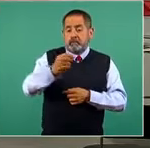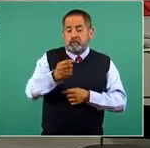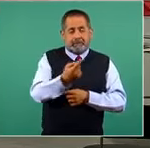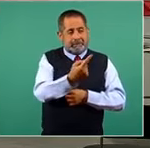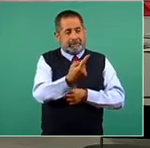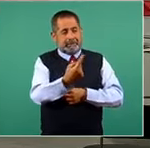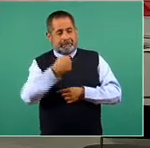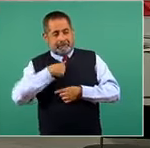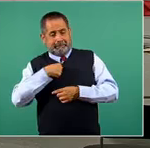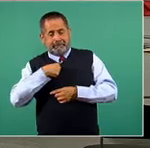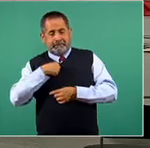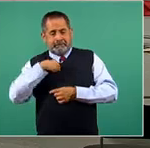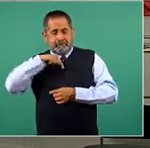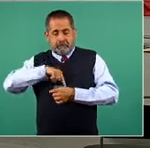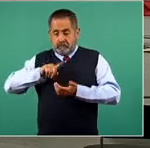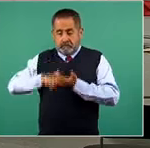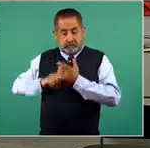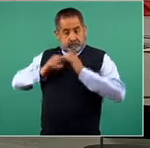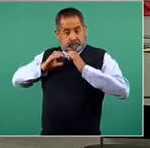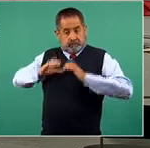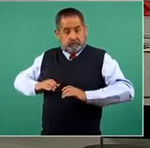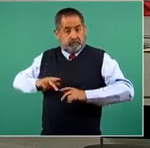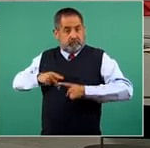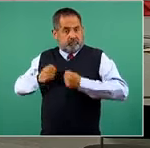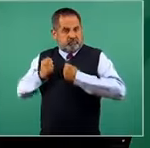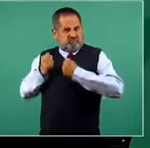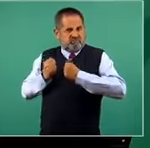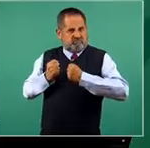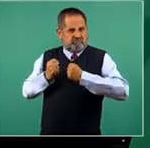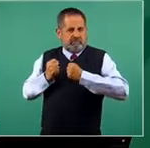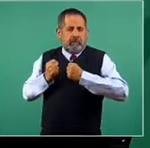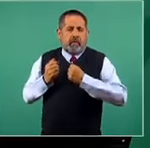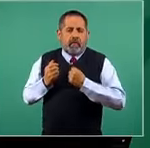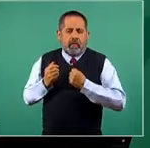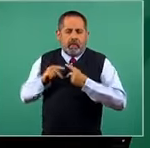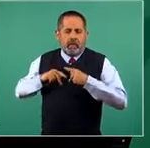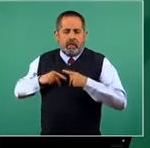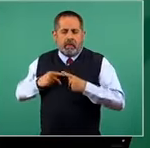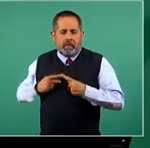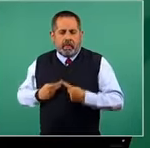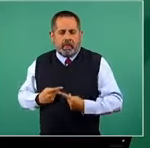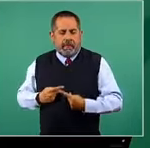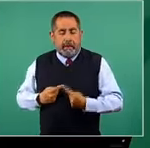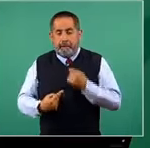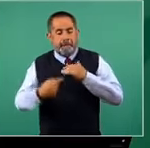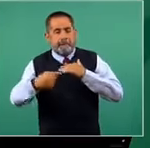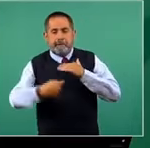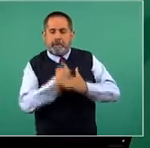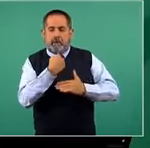la eficiencia del sistema inmune, el sistema de defensas, está francamente abatida.